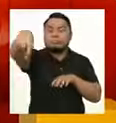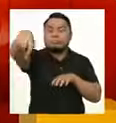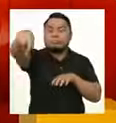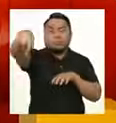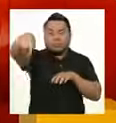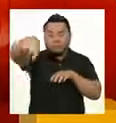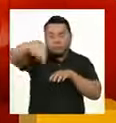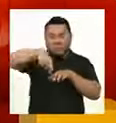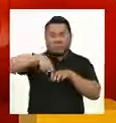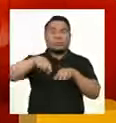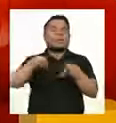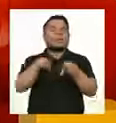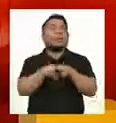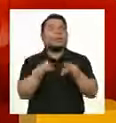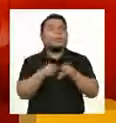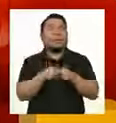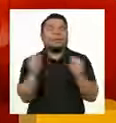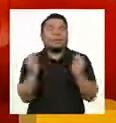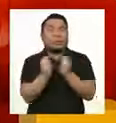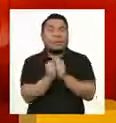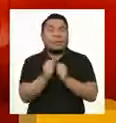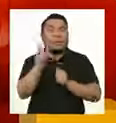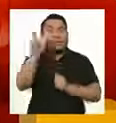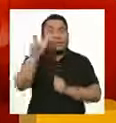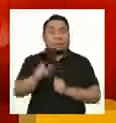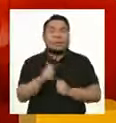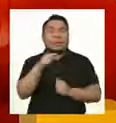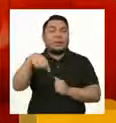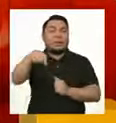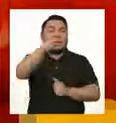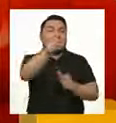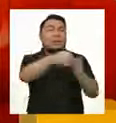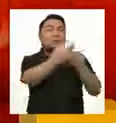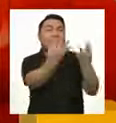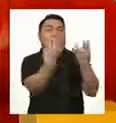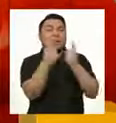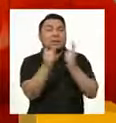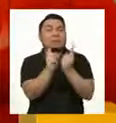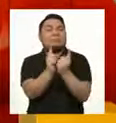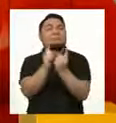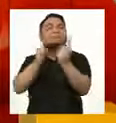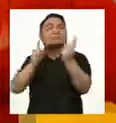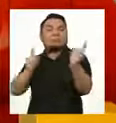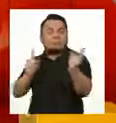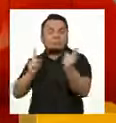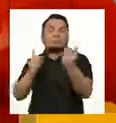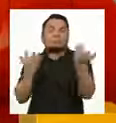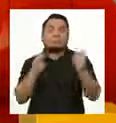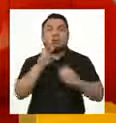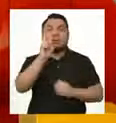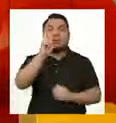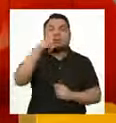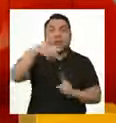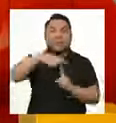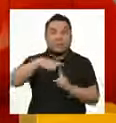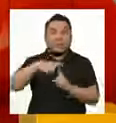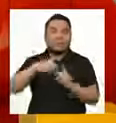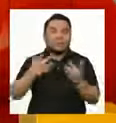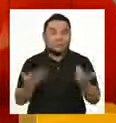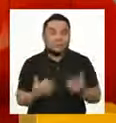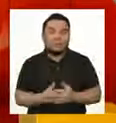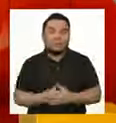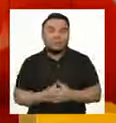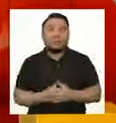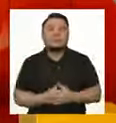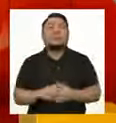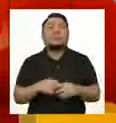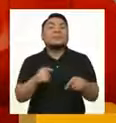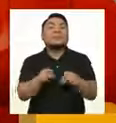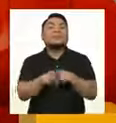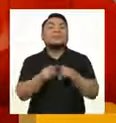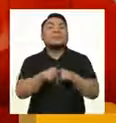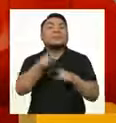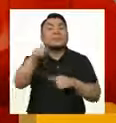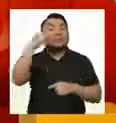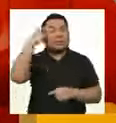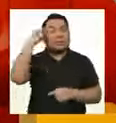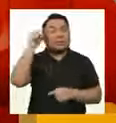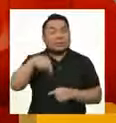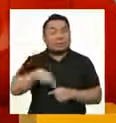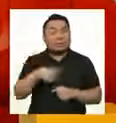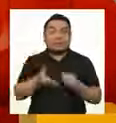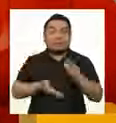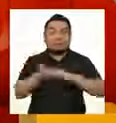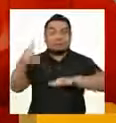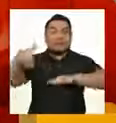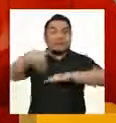mantener con las otras personas una distancia social mínima de 2 metros. Además de que estas